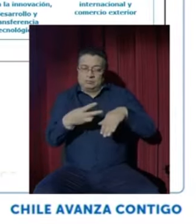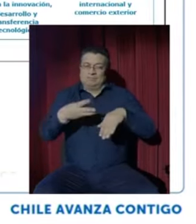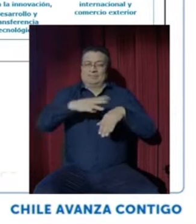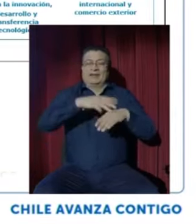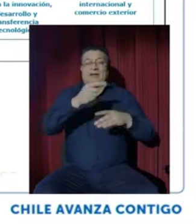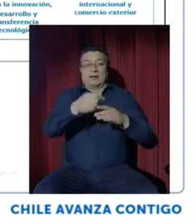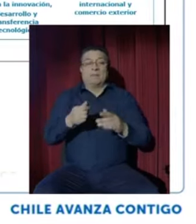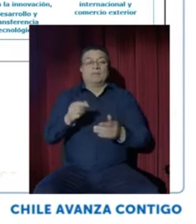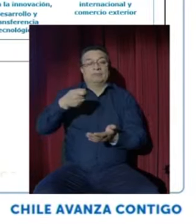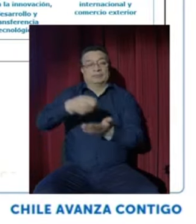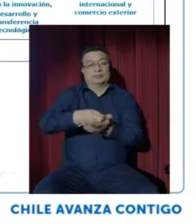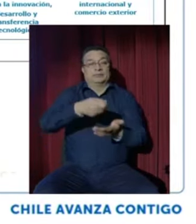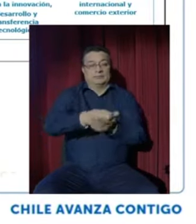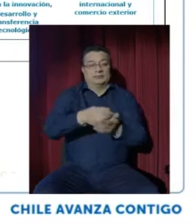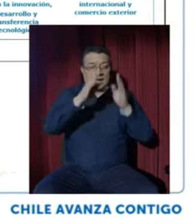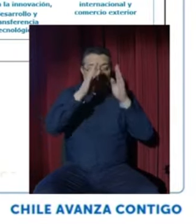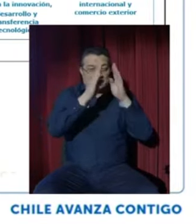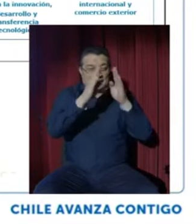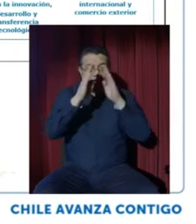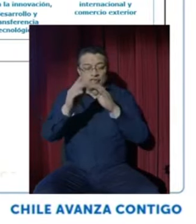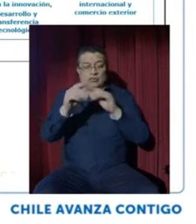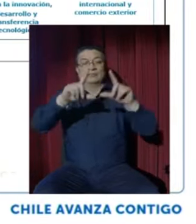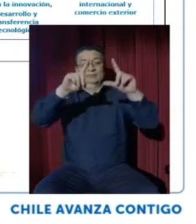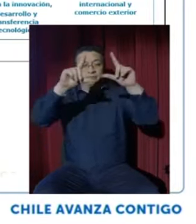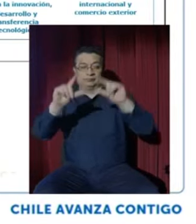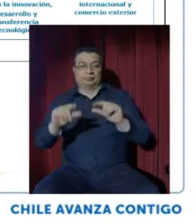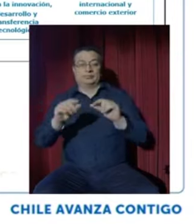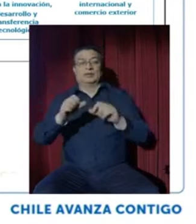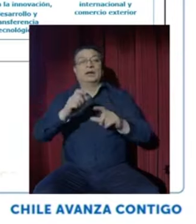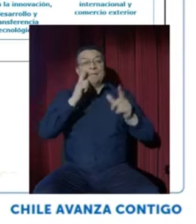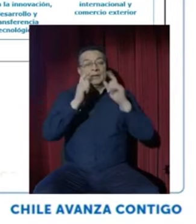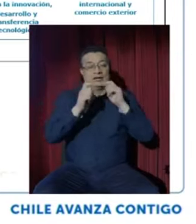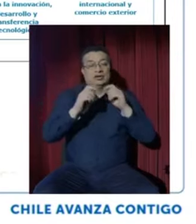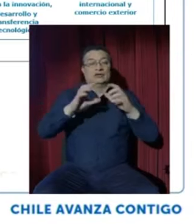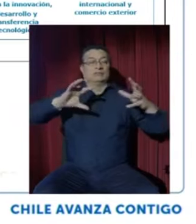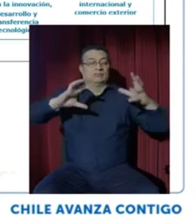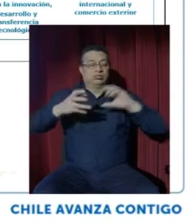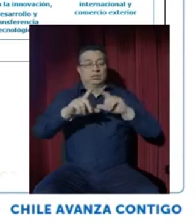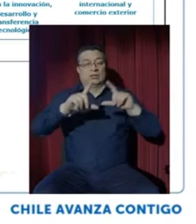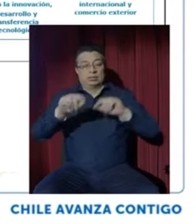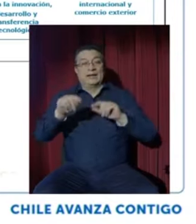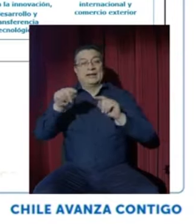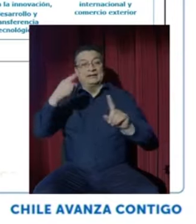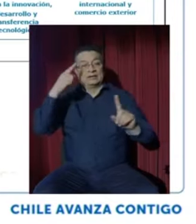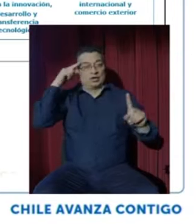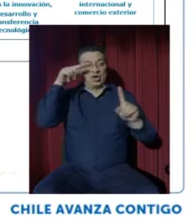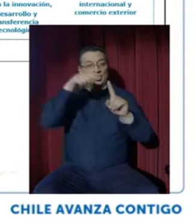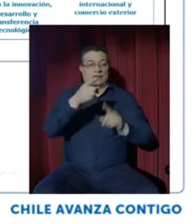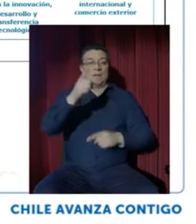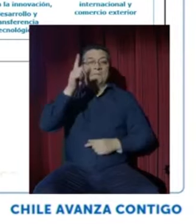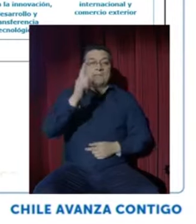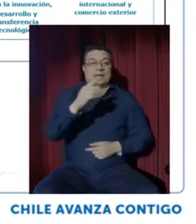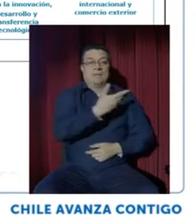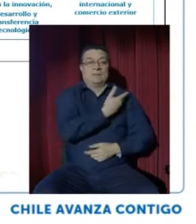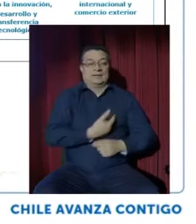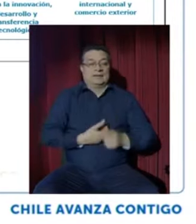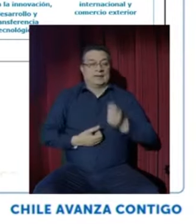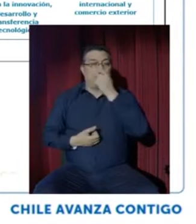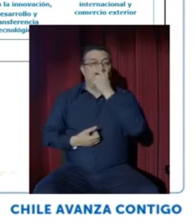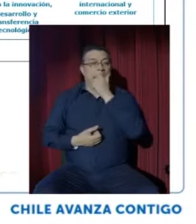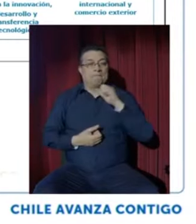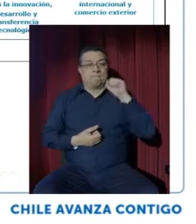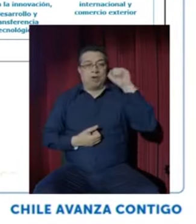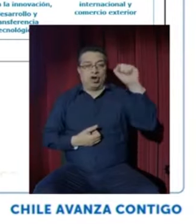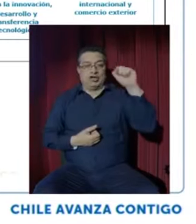en materia de prevención para la reducción de riesgo de desastre esos son como objetivos del gobierno del presidente borit los cuales